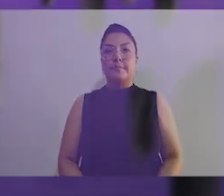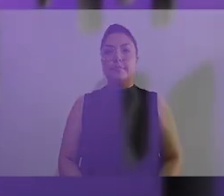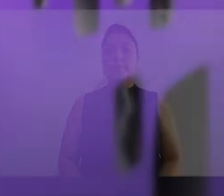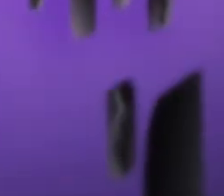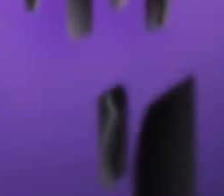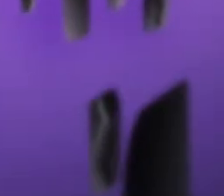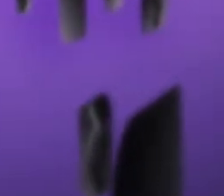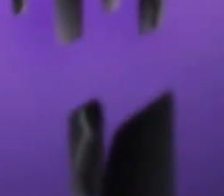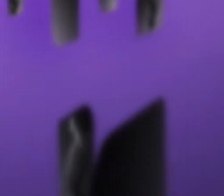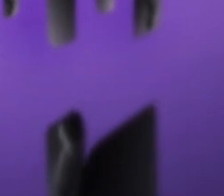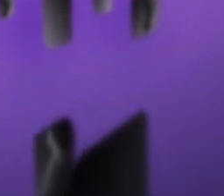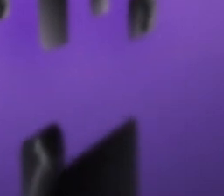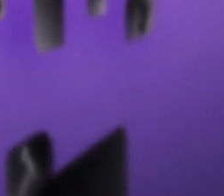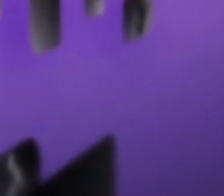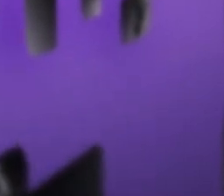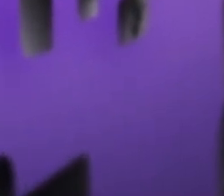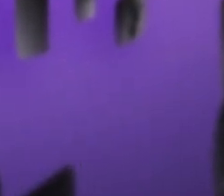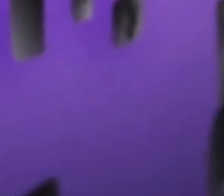Regresamos.